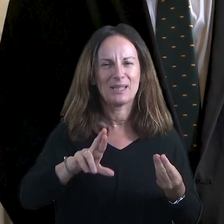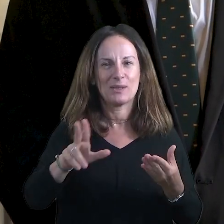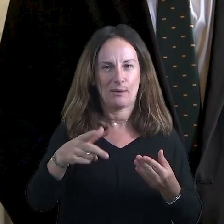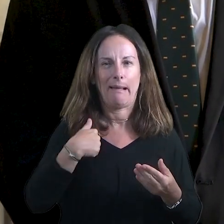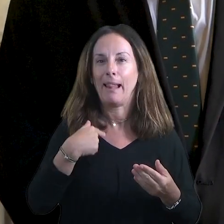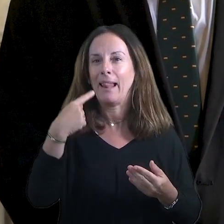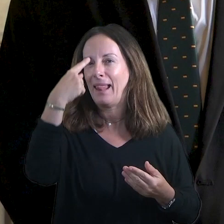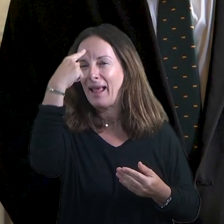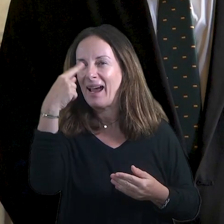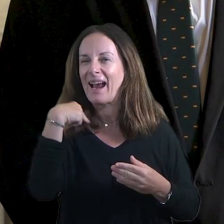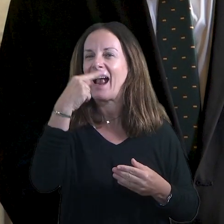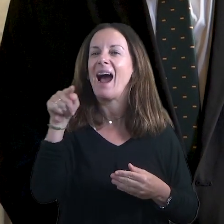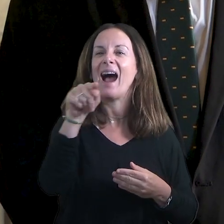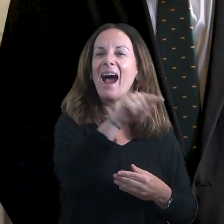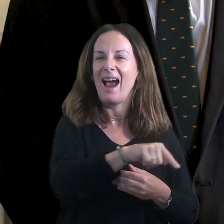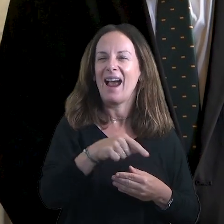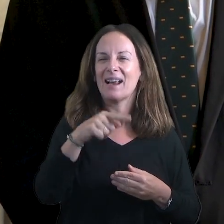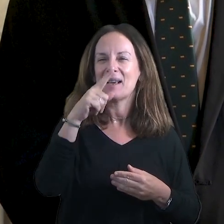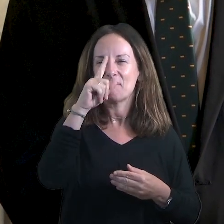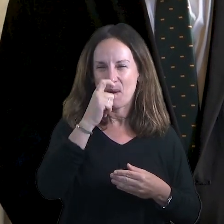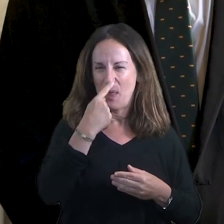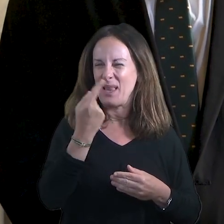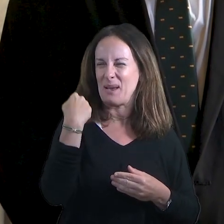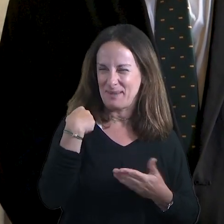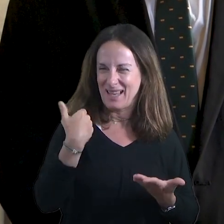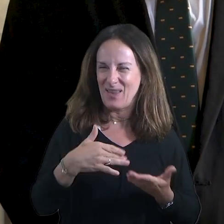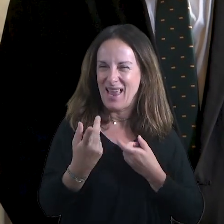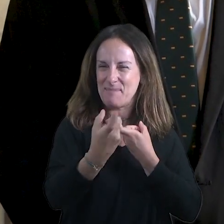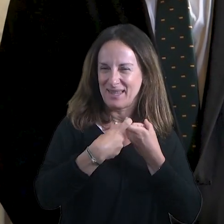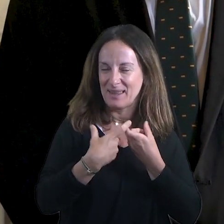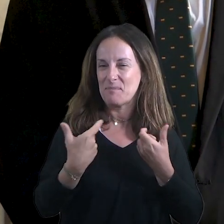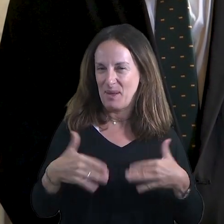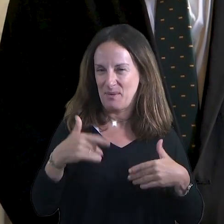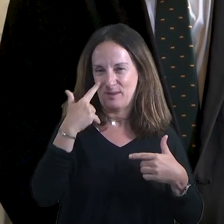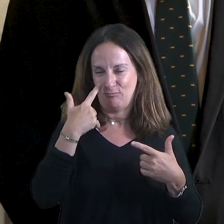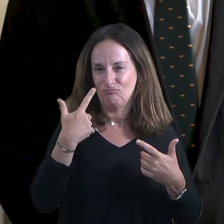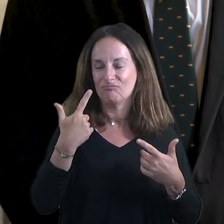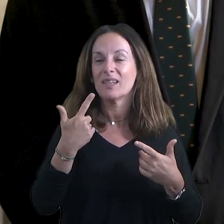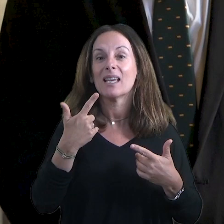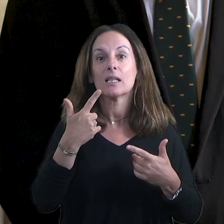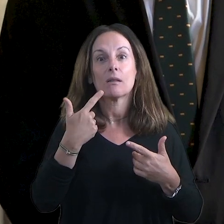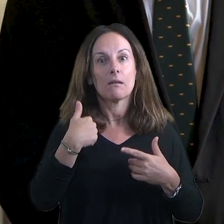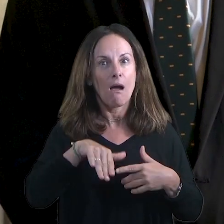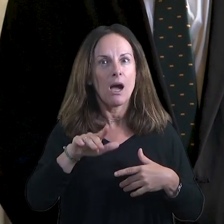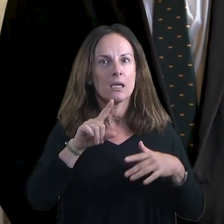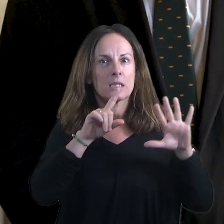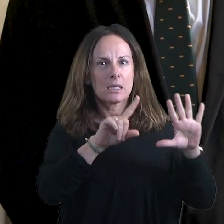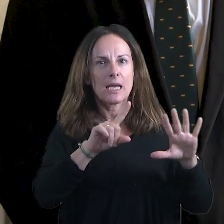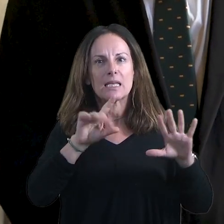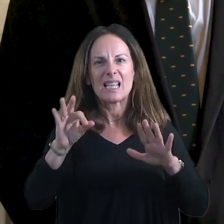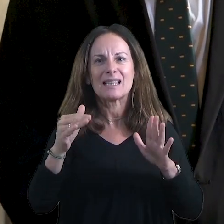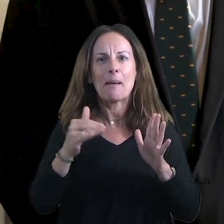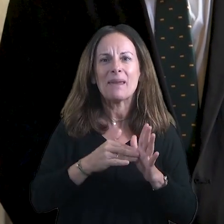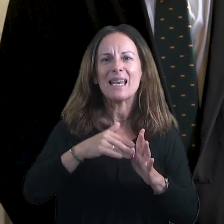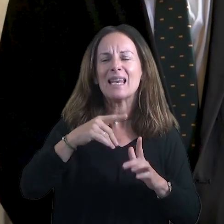se sigue concienciando y seguimos viendo con los resultados que ha comentado Pedro, casi 60 toneladas, casi 60.000 kilos